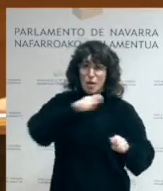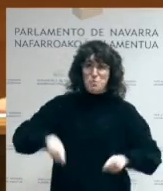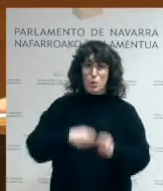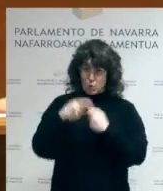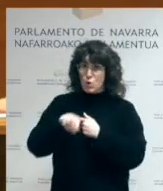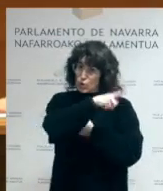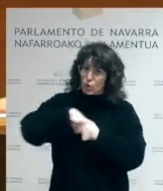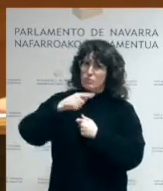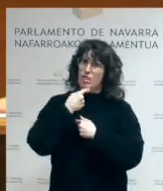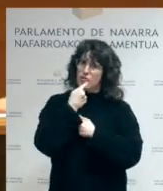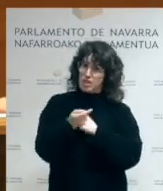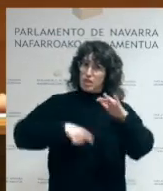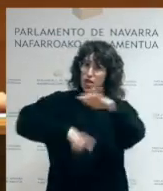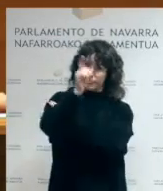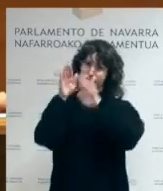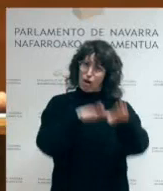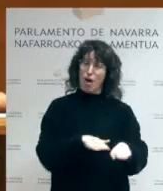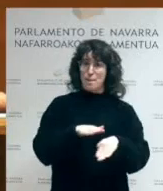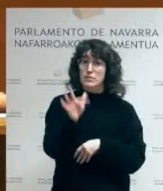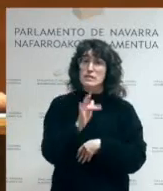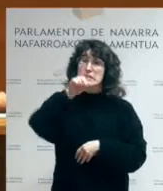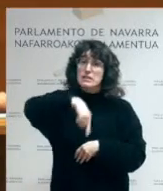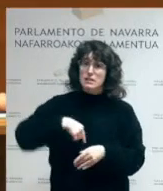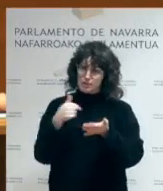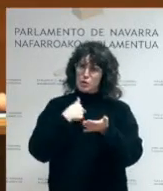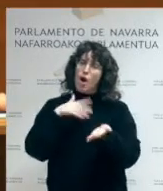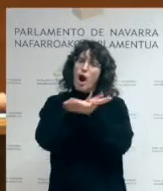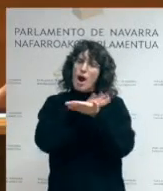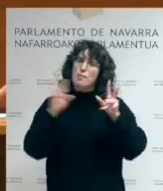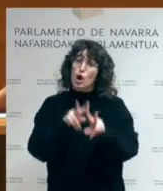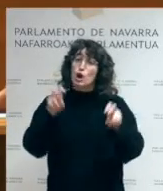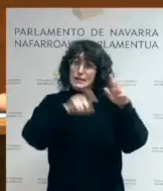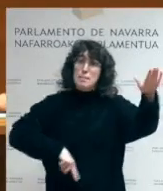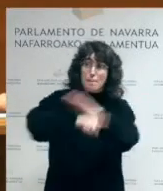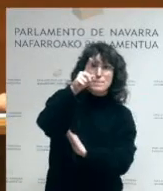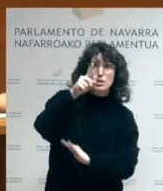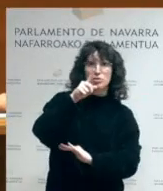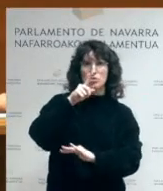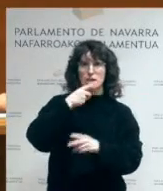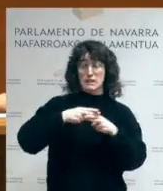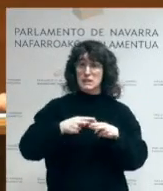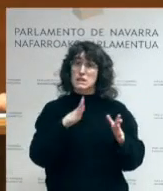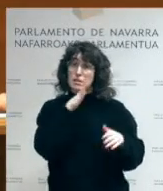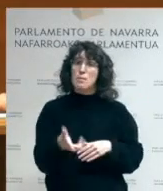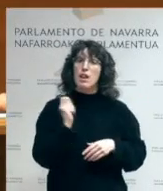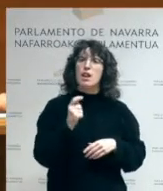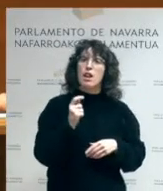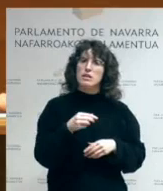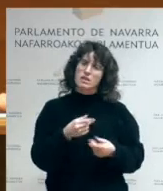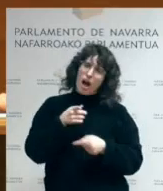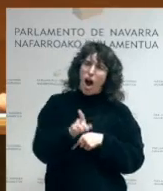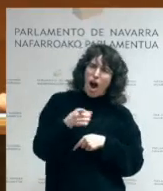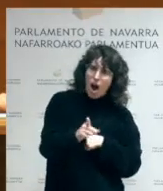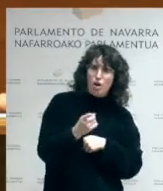progresistas. Hablo también del supuesto progresismo porque sé y han repetido las acusaciones hacia UPN sobre nuestro posicionamiento